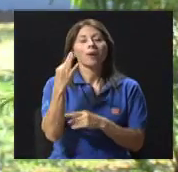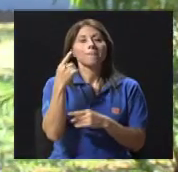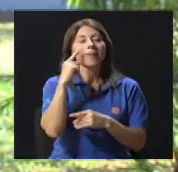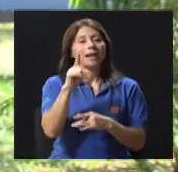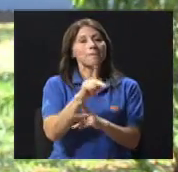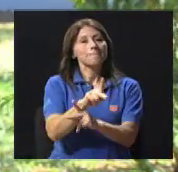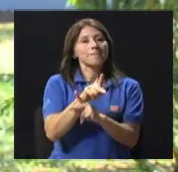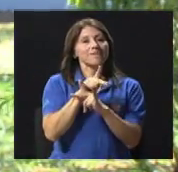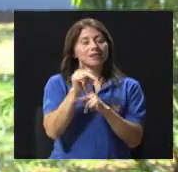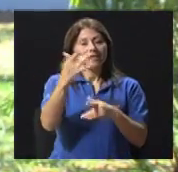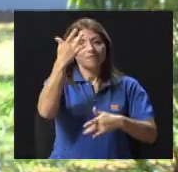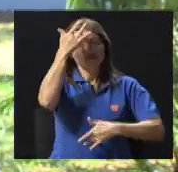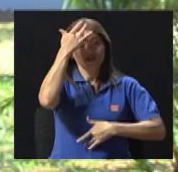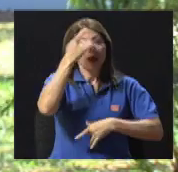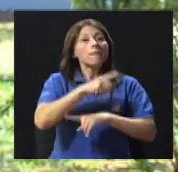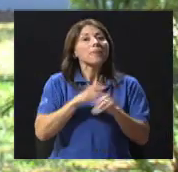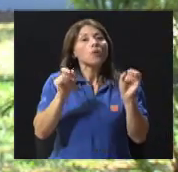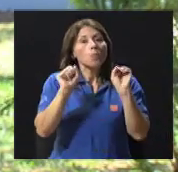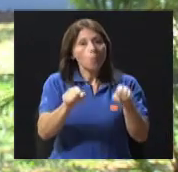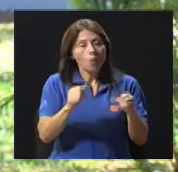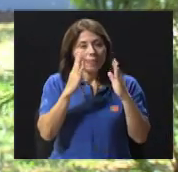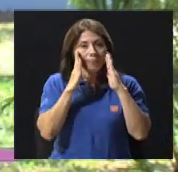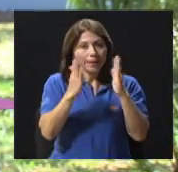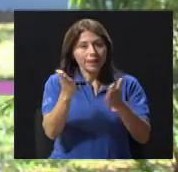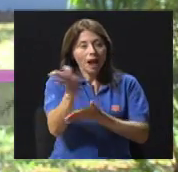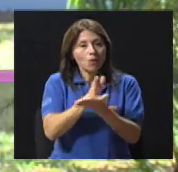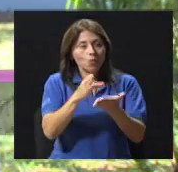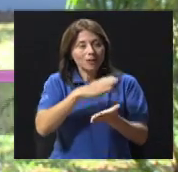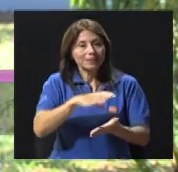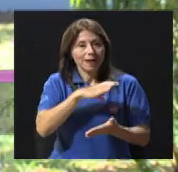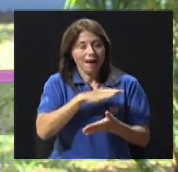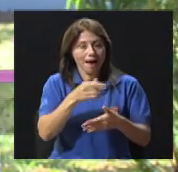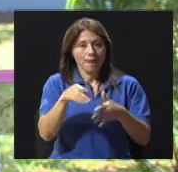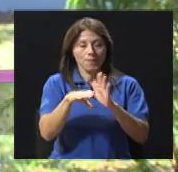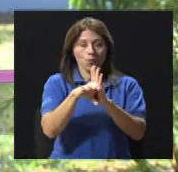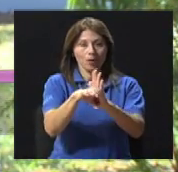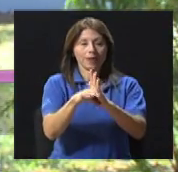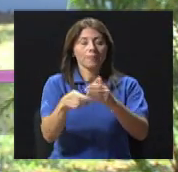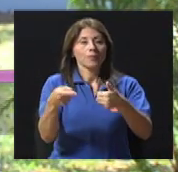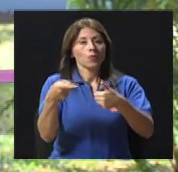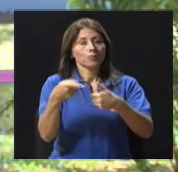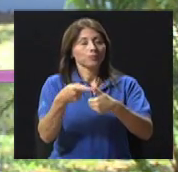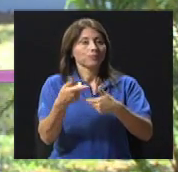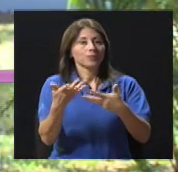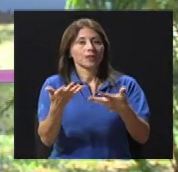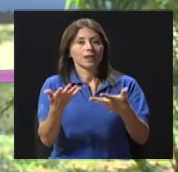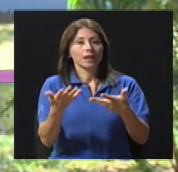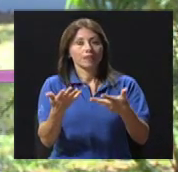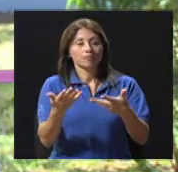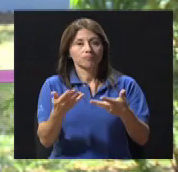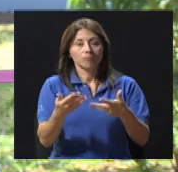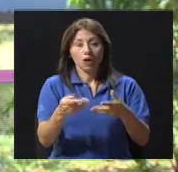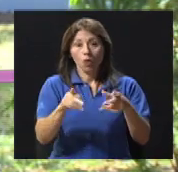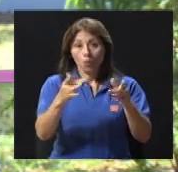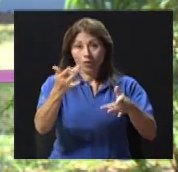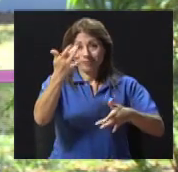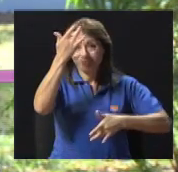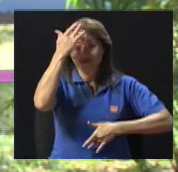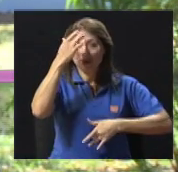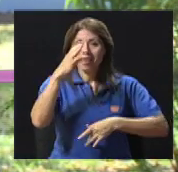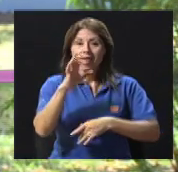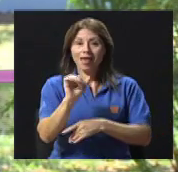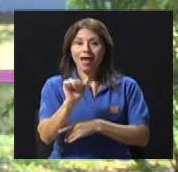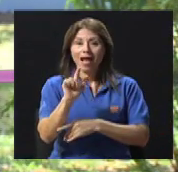pero sí hay factores que se pueden tomar en cuenta. Por ejemplo, al ser un problema cerebral,